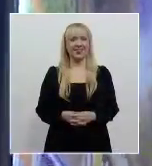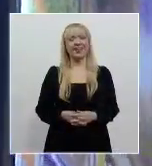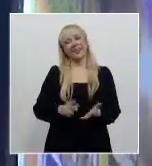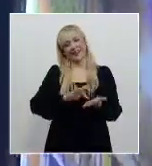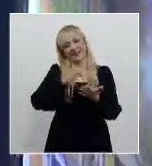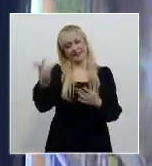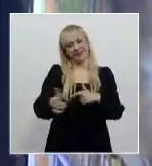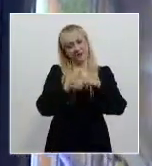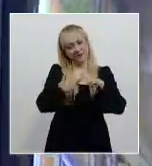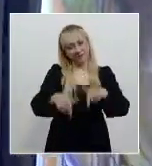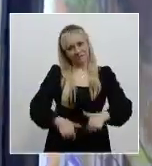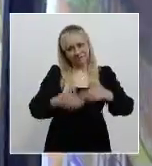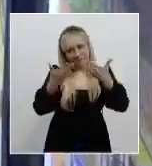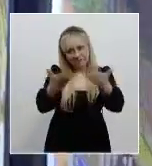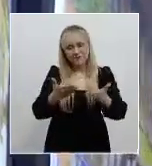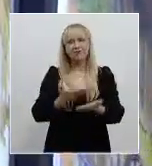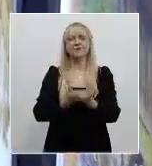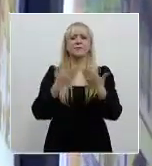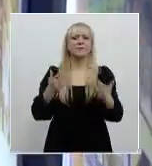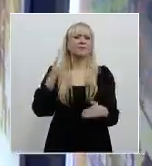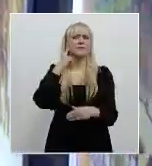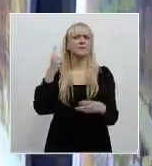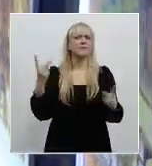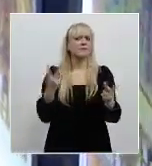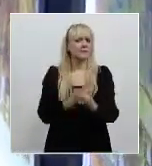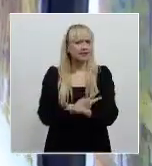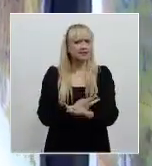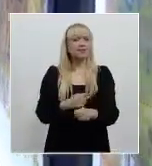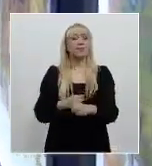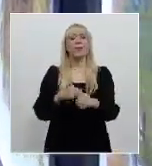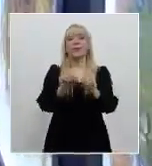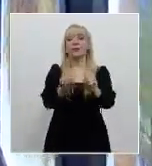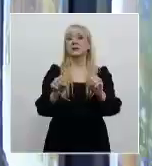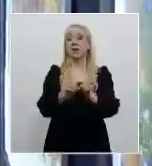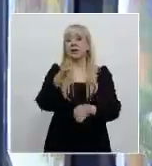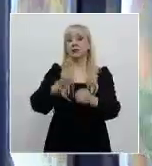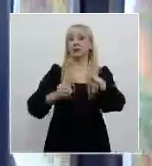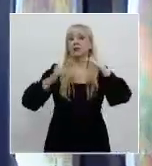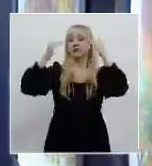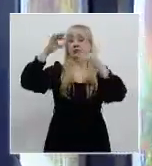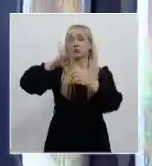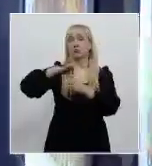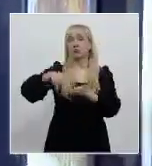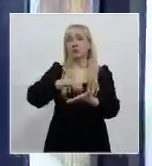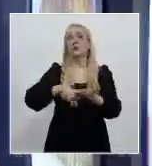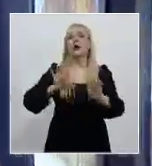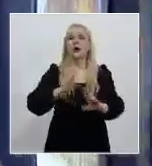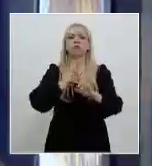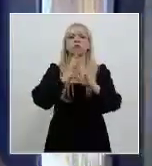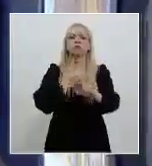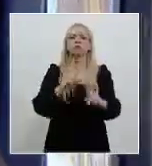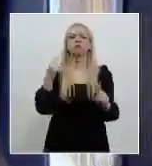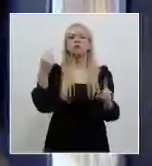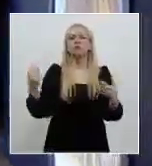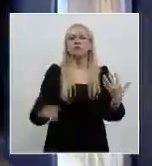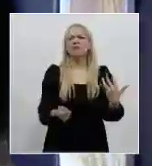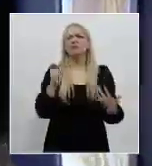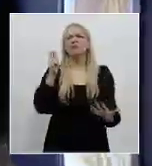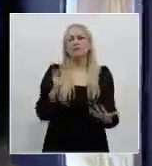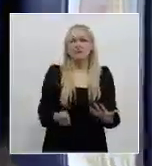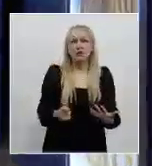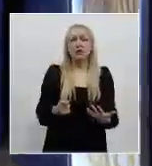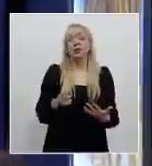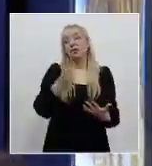Qué bueno que continúa con nosotros, le tenemos más noticias. La Sala Superior del Tribunal Electoral resolvió asuntos relacionados con